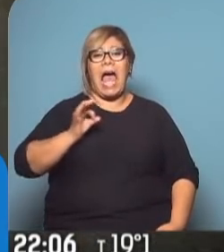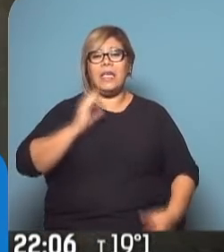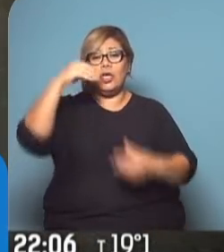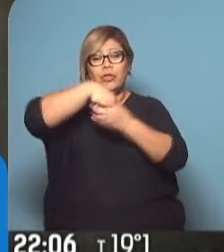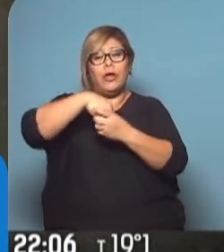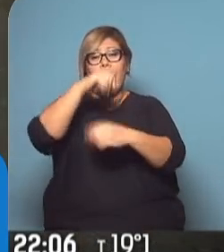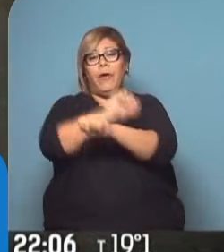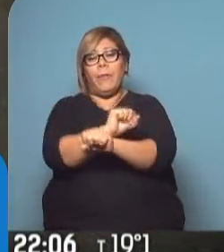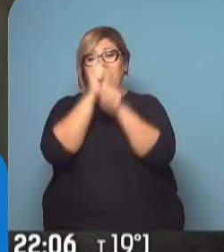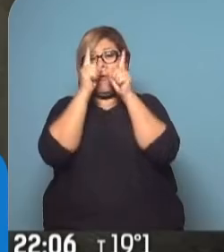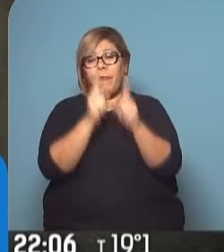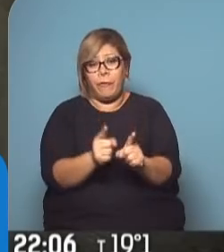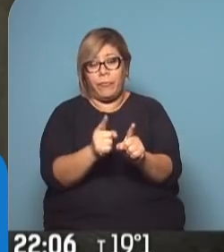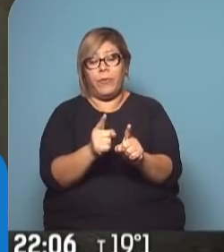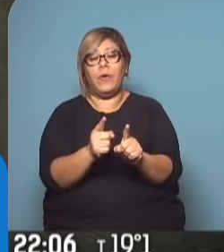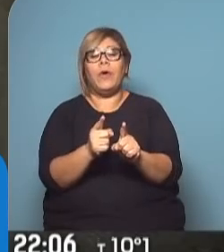violencia.